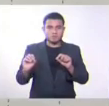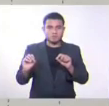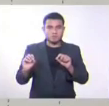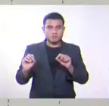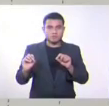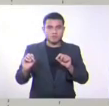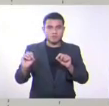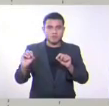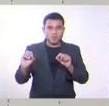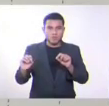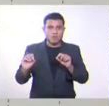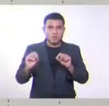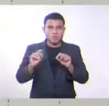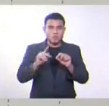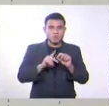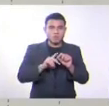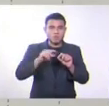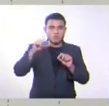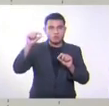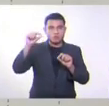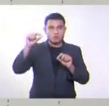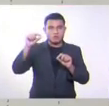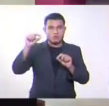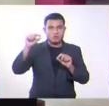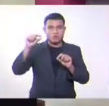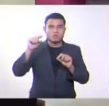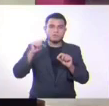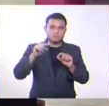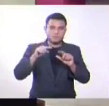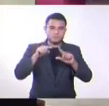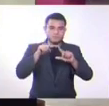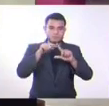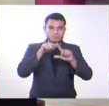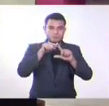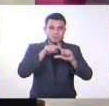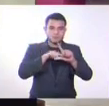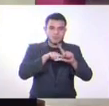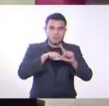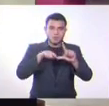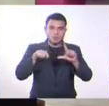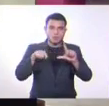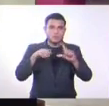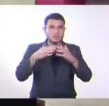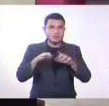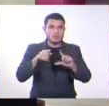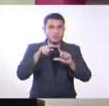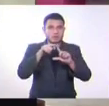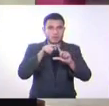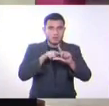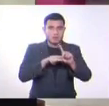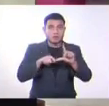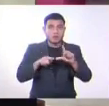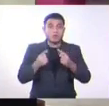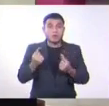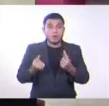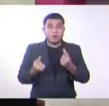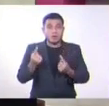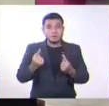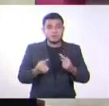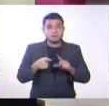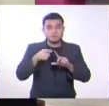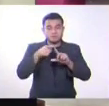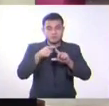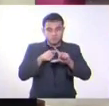P y Q forman Un triángulo. y no cualquier triángulo. ¿Qué tipo de triángulo es este? Es un